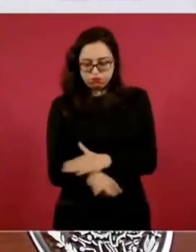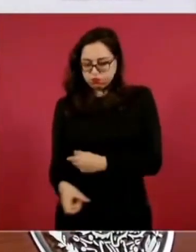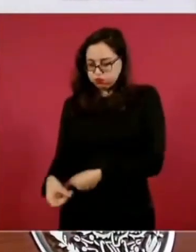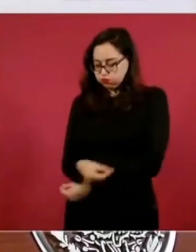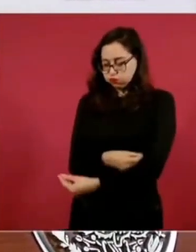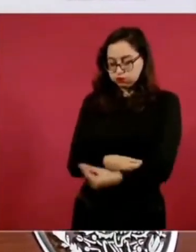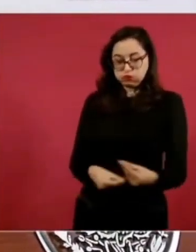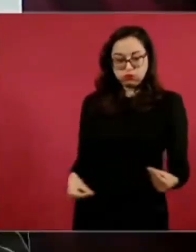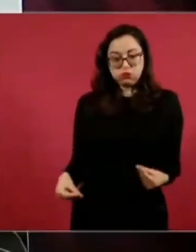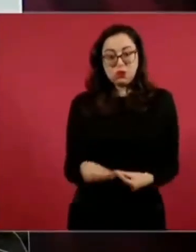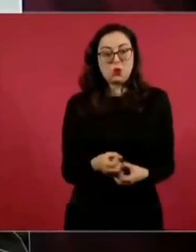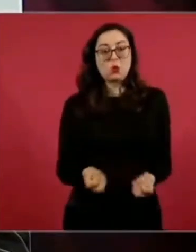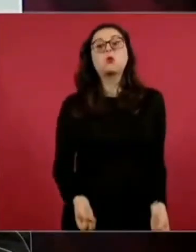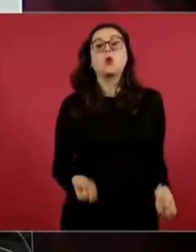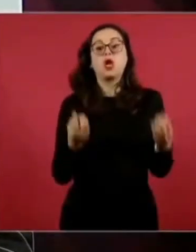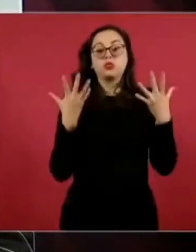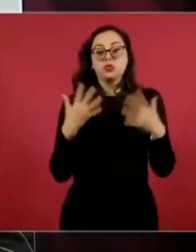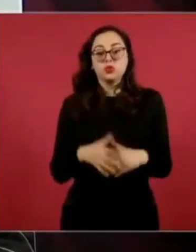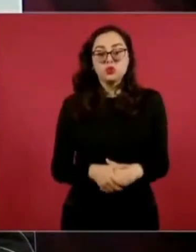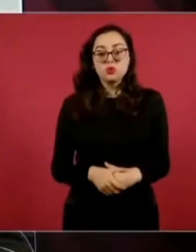$450 millones.